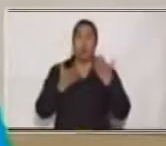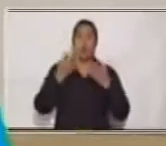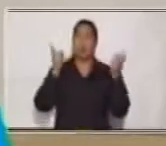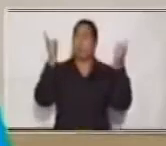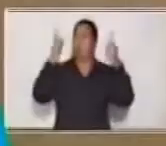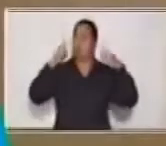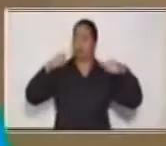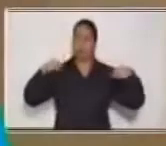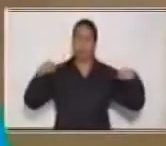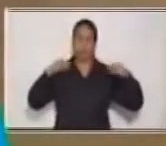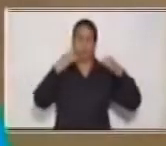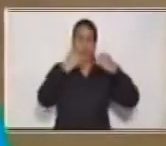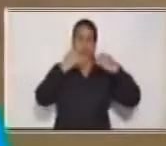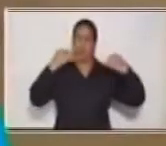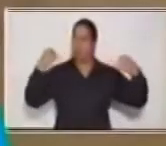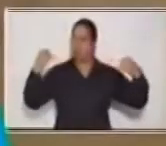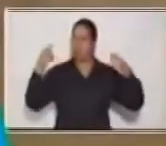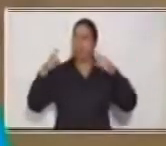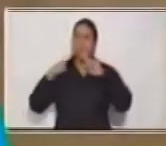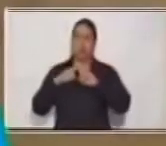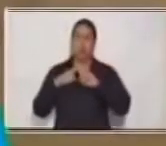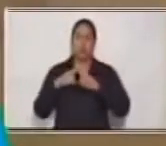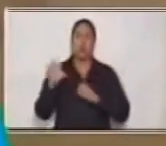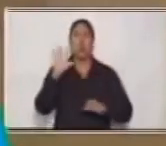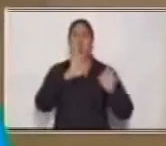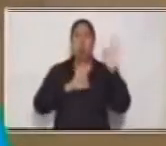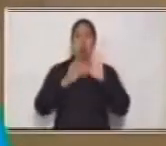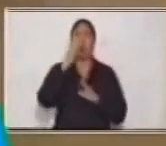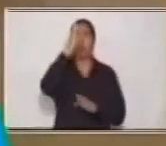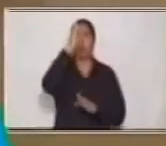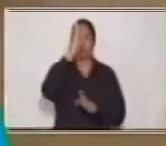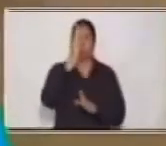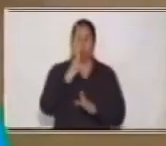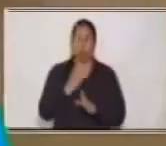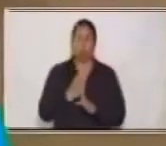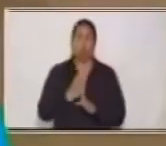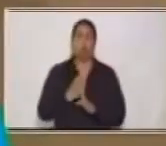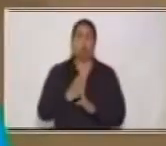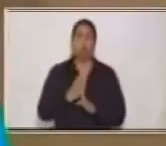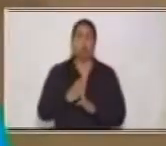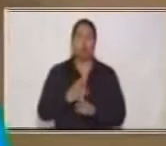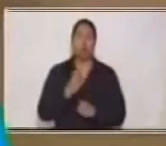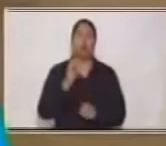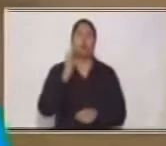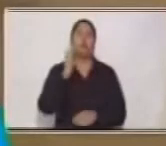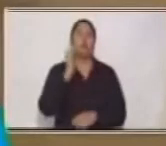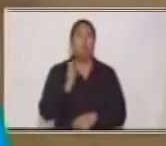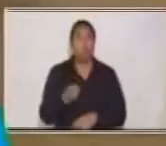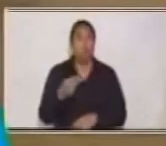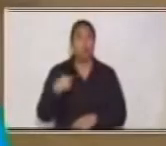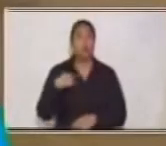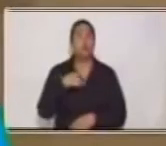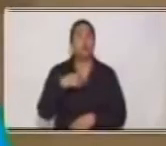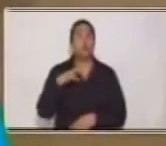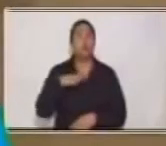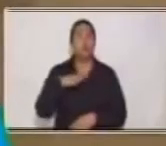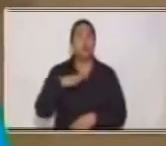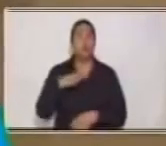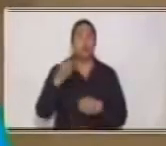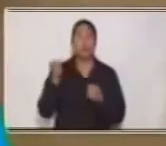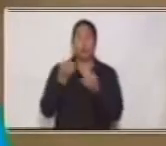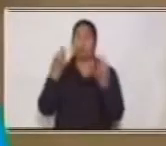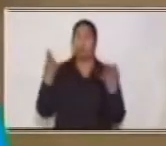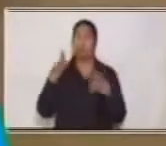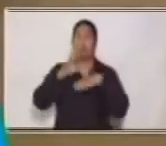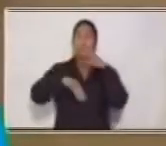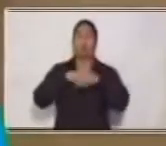X o está en el eje vertical. Por eso es que nos están dando la posición de los focos. Yo